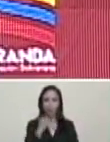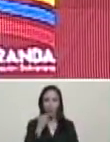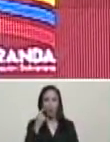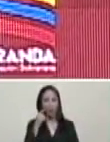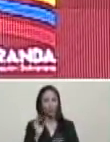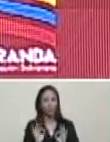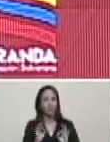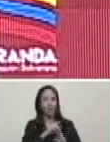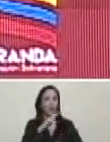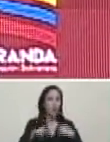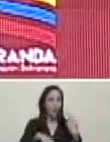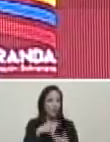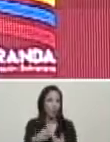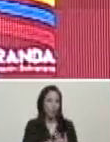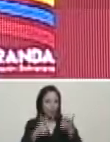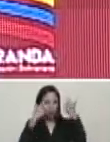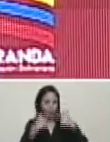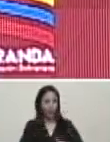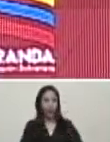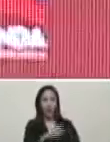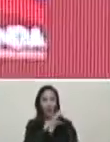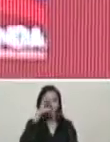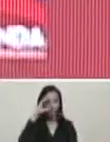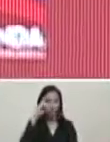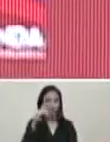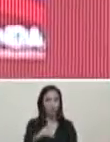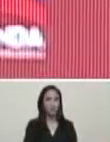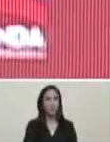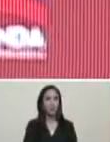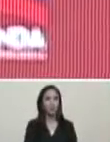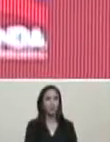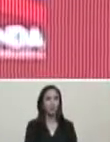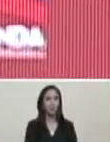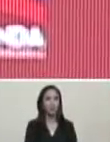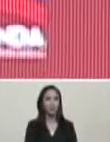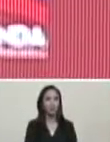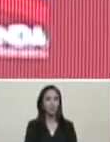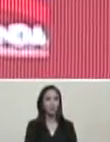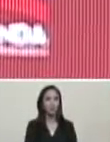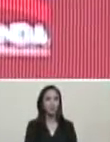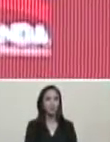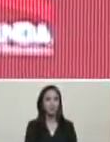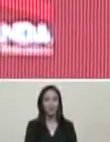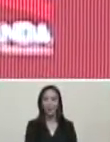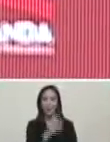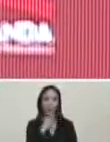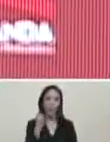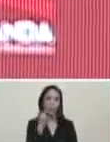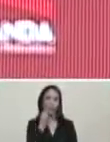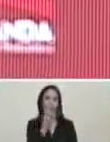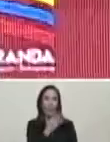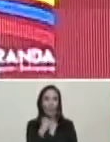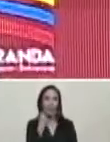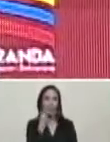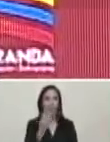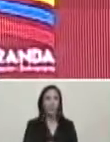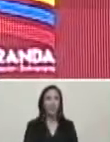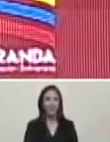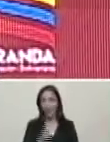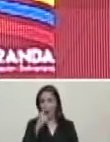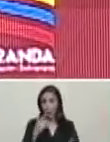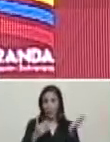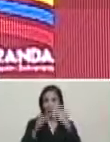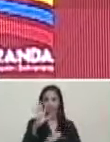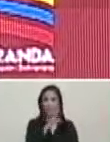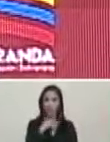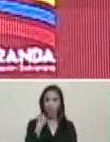revolucionaria Delcy Eloína Rodríguez Gómez, juventud, juventud, juventud, pa'lante